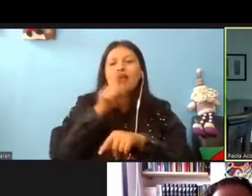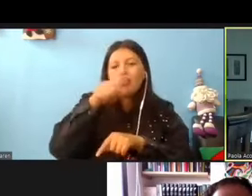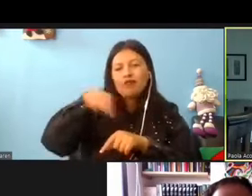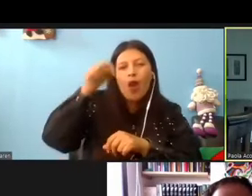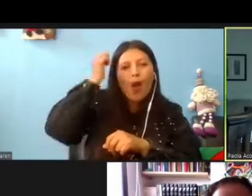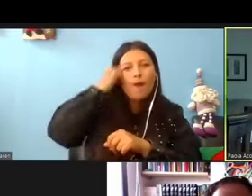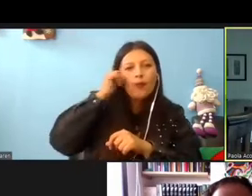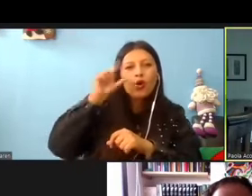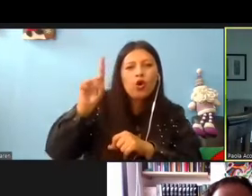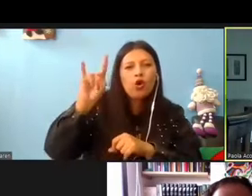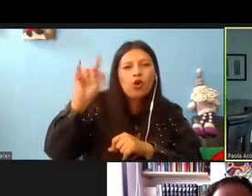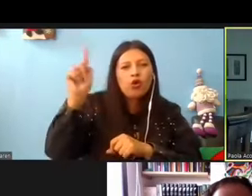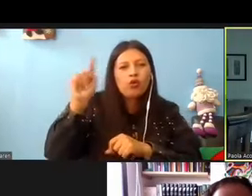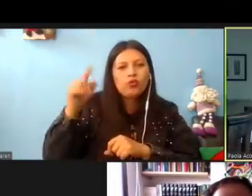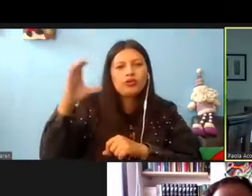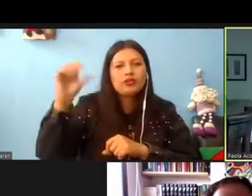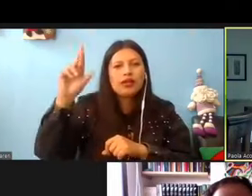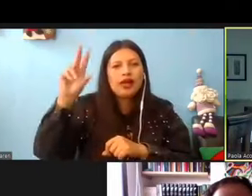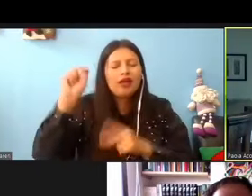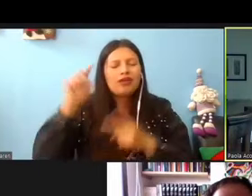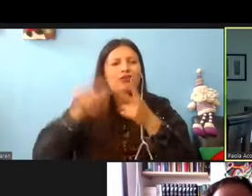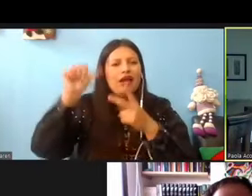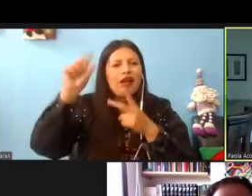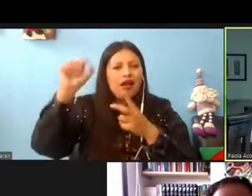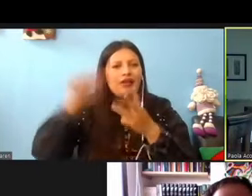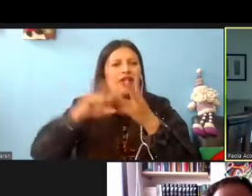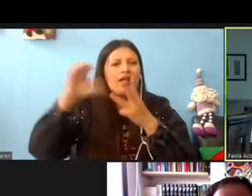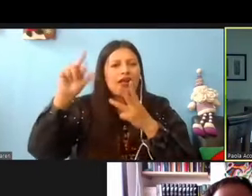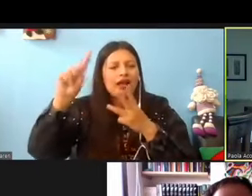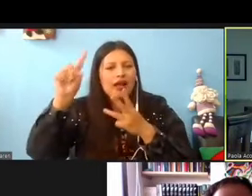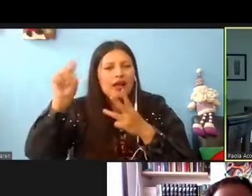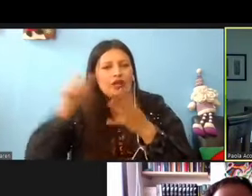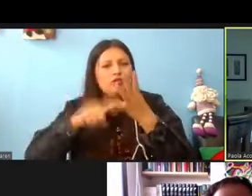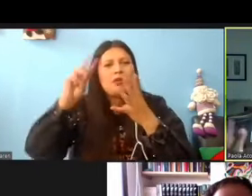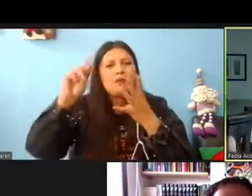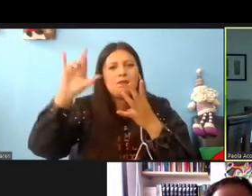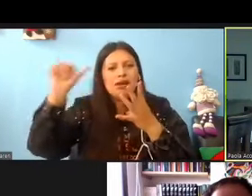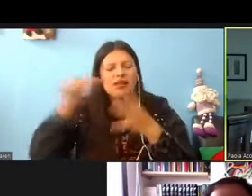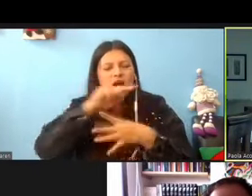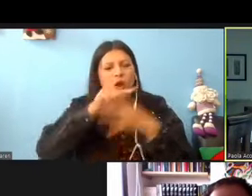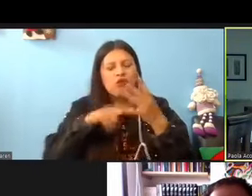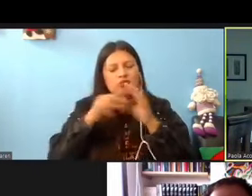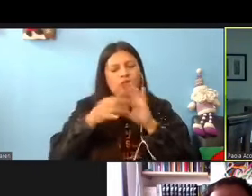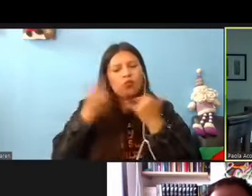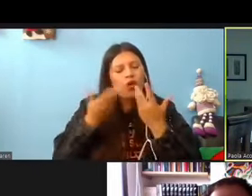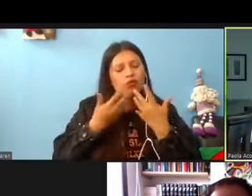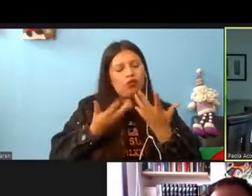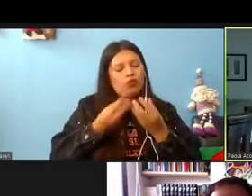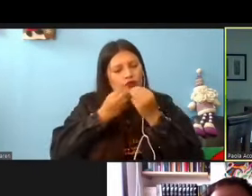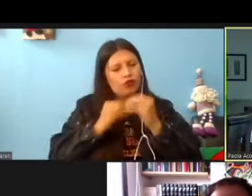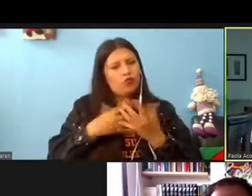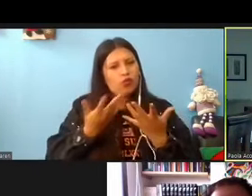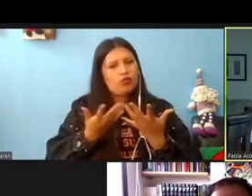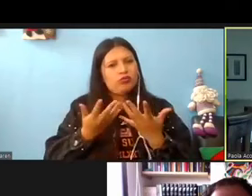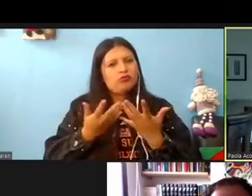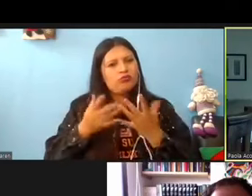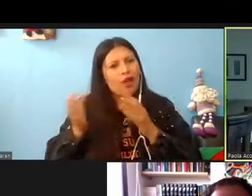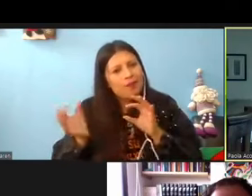profesores Luis Carlos Toro, Ana, Ruth Elena, Carlos Reina, María Emma, como de vincularnos